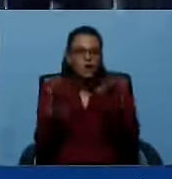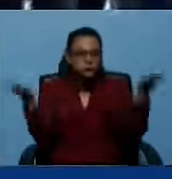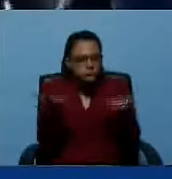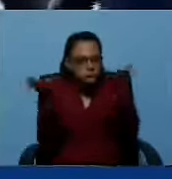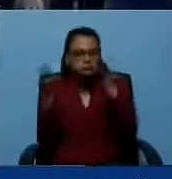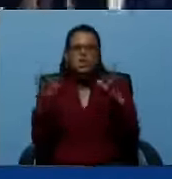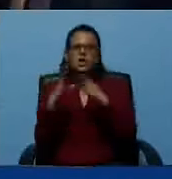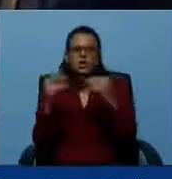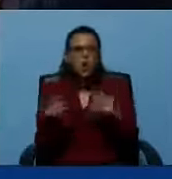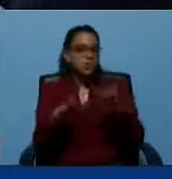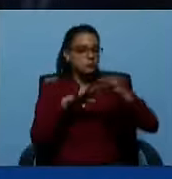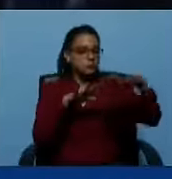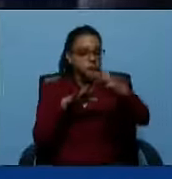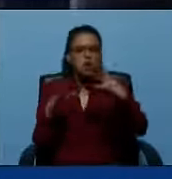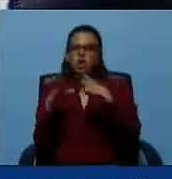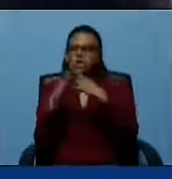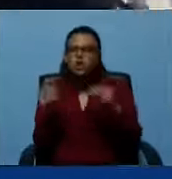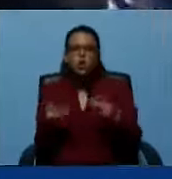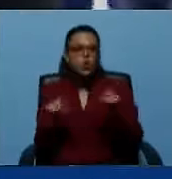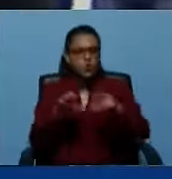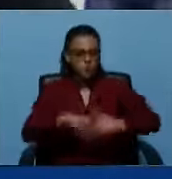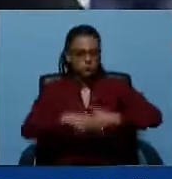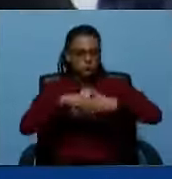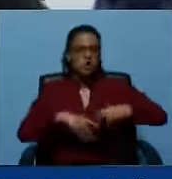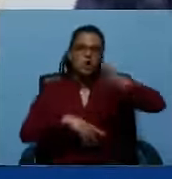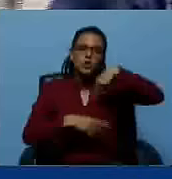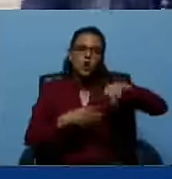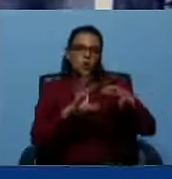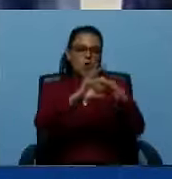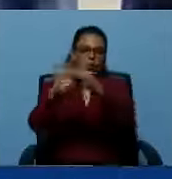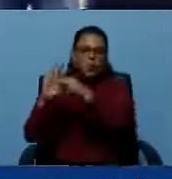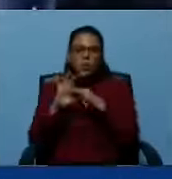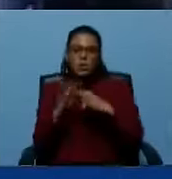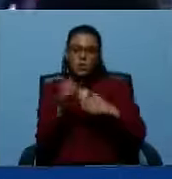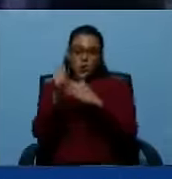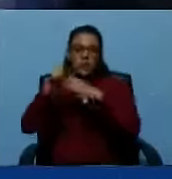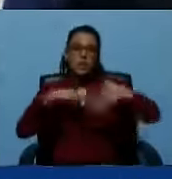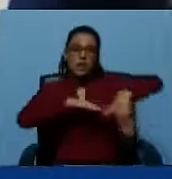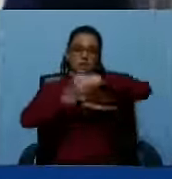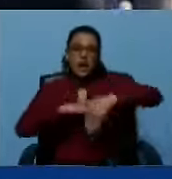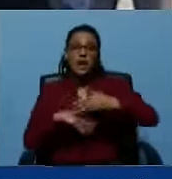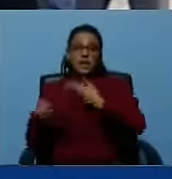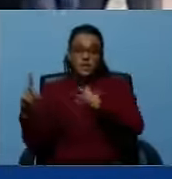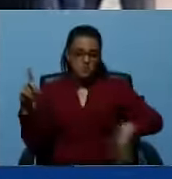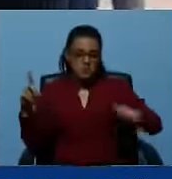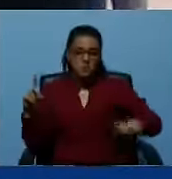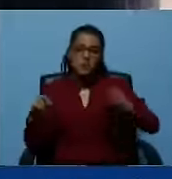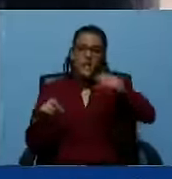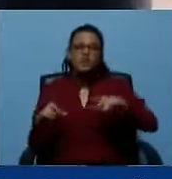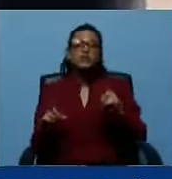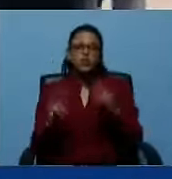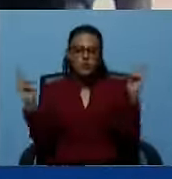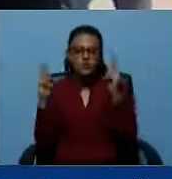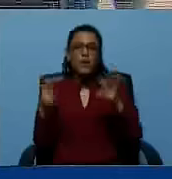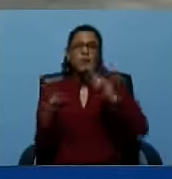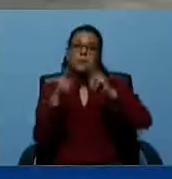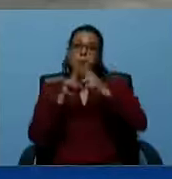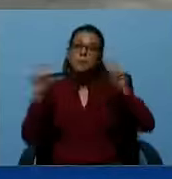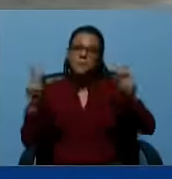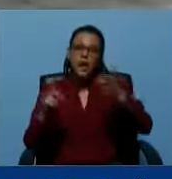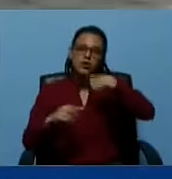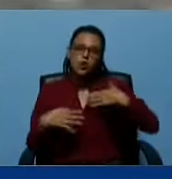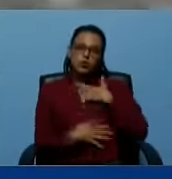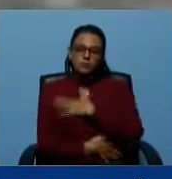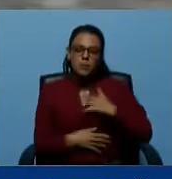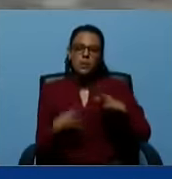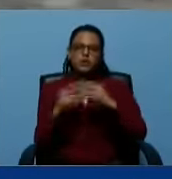desde cada sector, de la mano de nuestros VH, de nuestros líderes de calle. Presidente, nosotros venceremos por la paz y la armonía